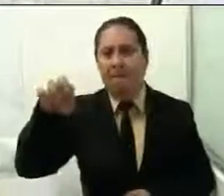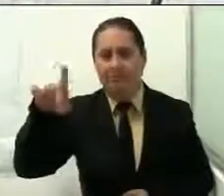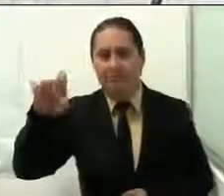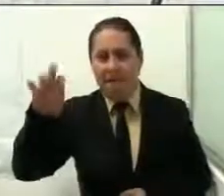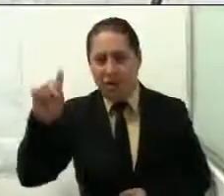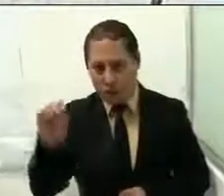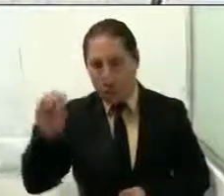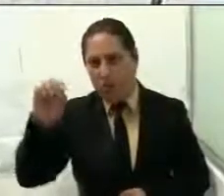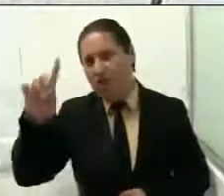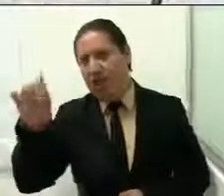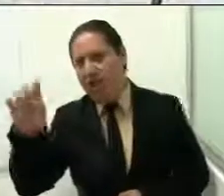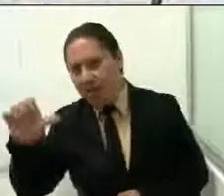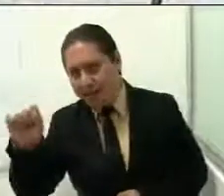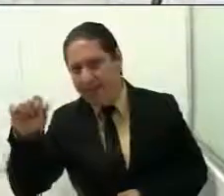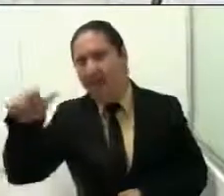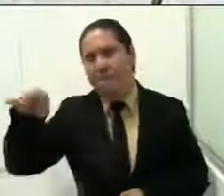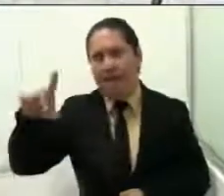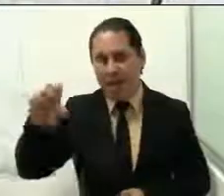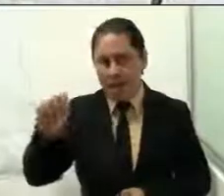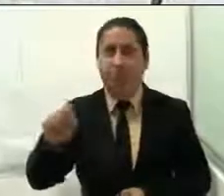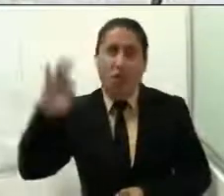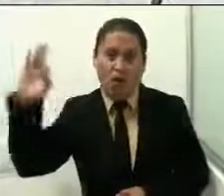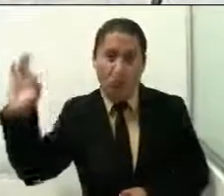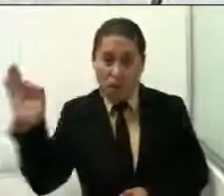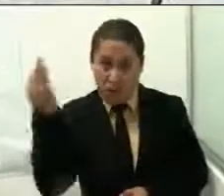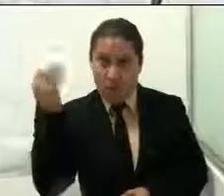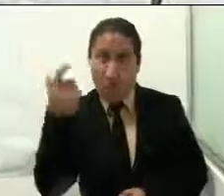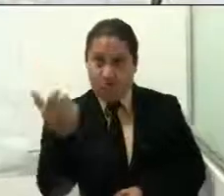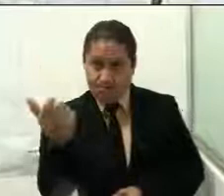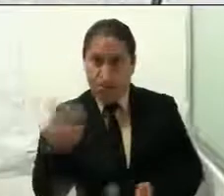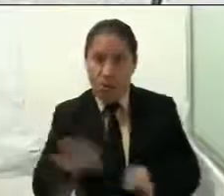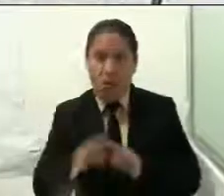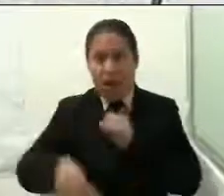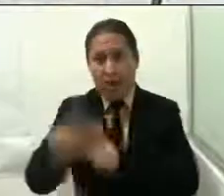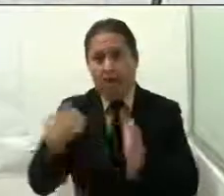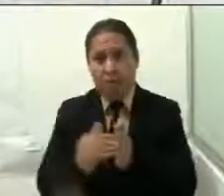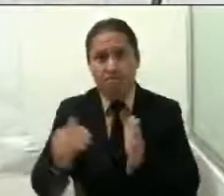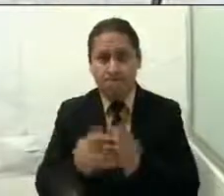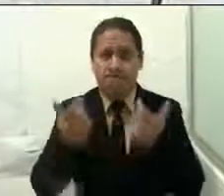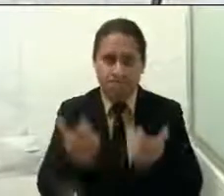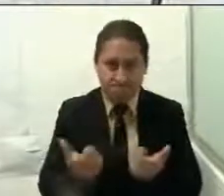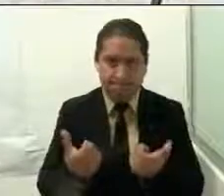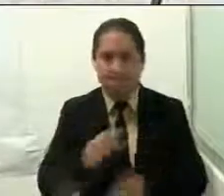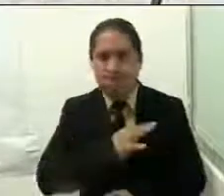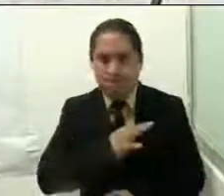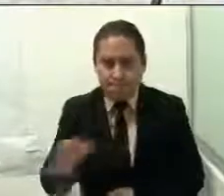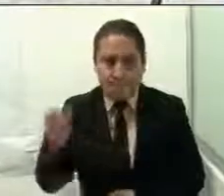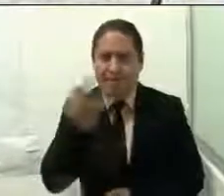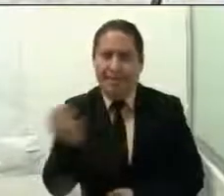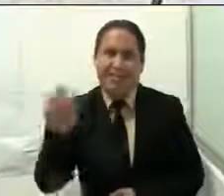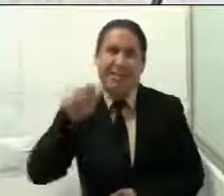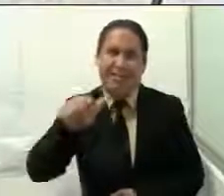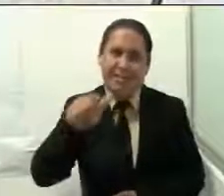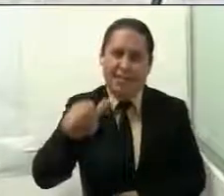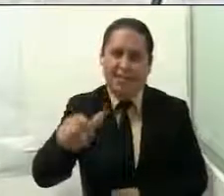federación sumó recursos por 14 millones de pesos para rehabilitar 317